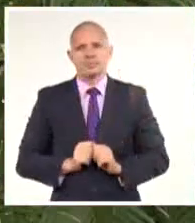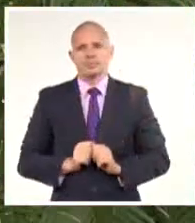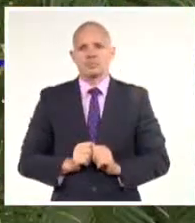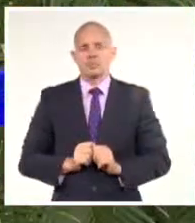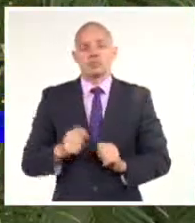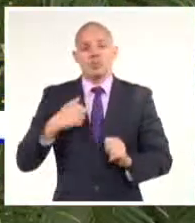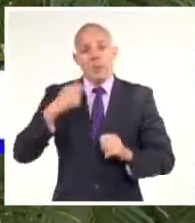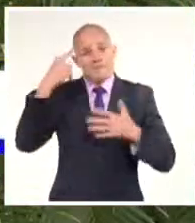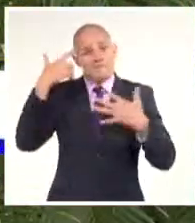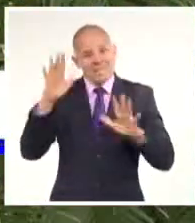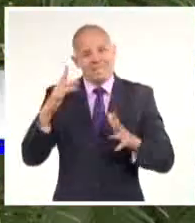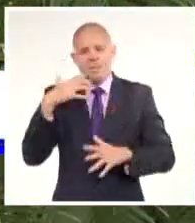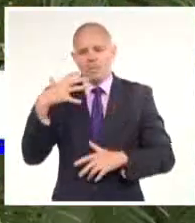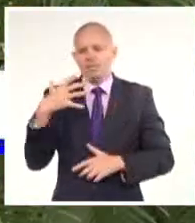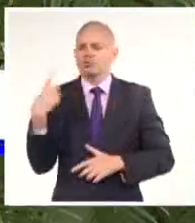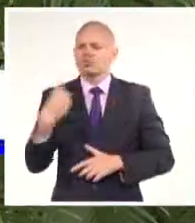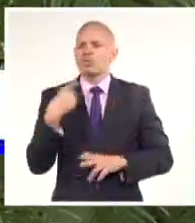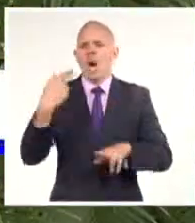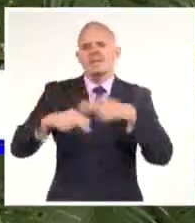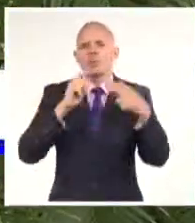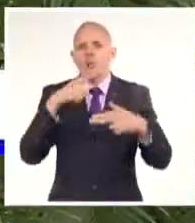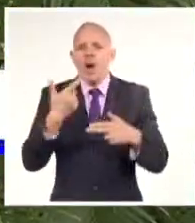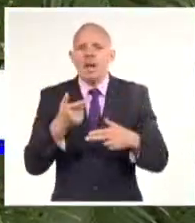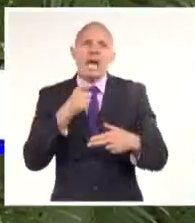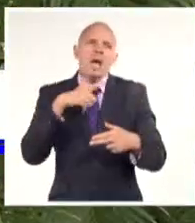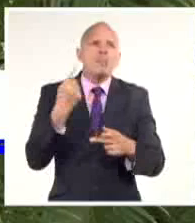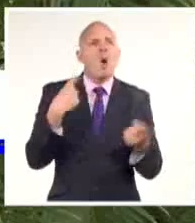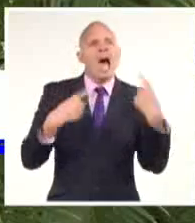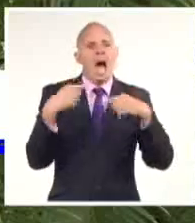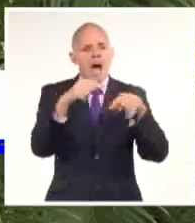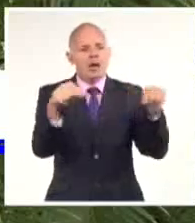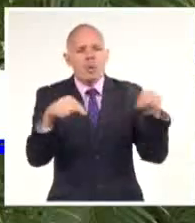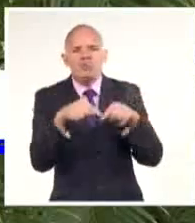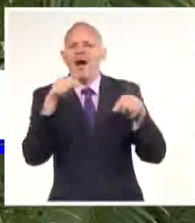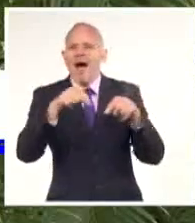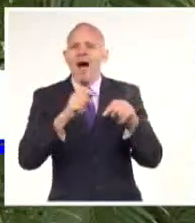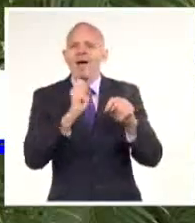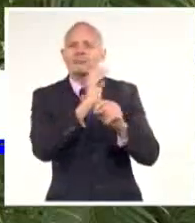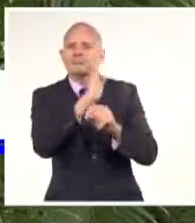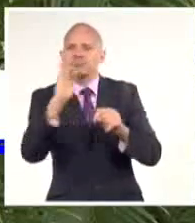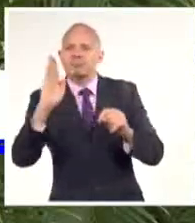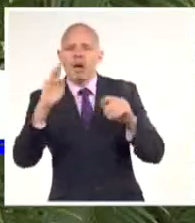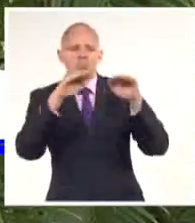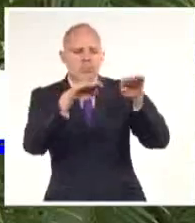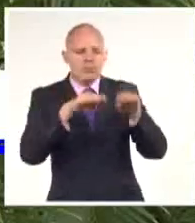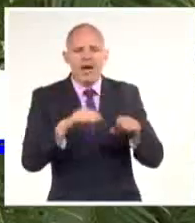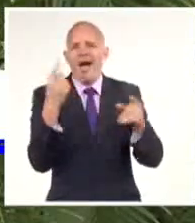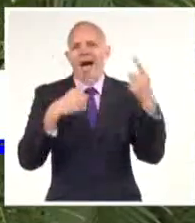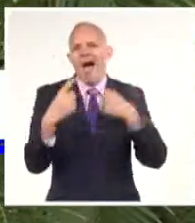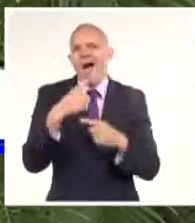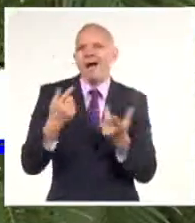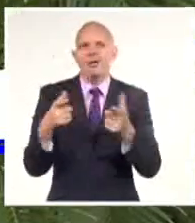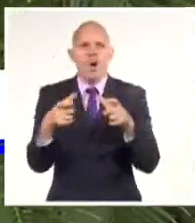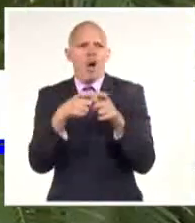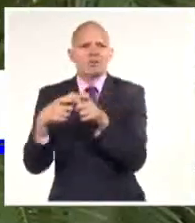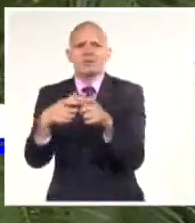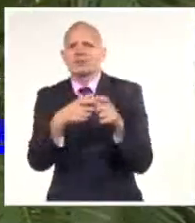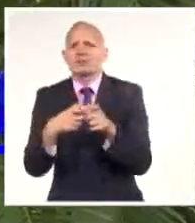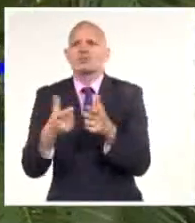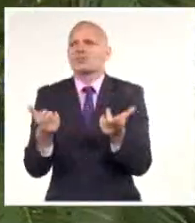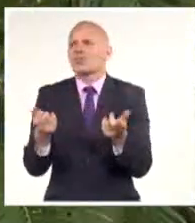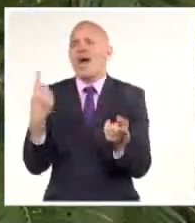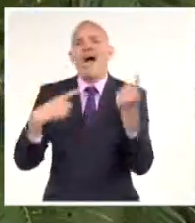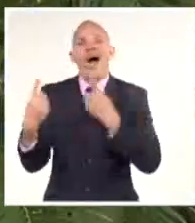importante que pudiéramos crear un espacio para su memoria, una especie de fundación, una organización, un